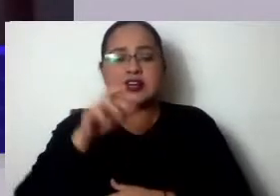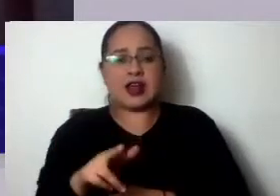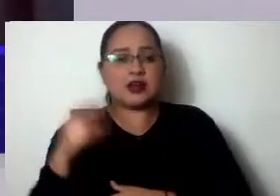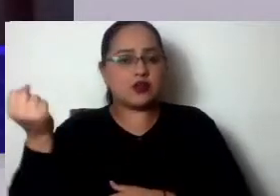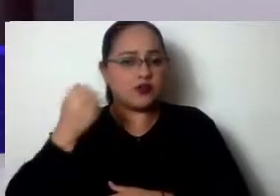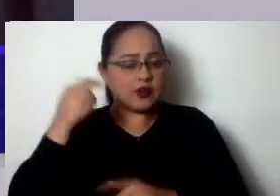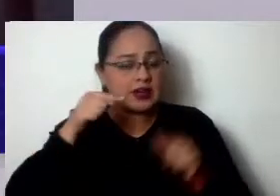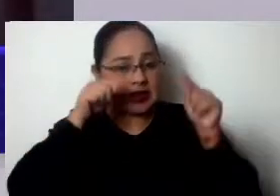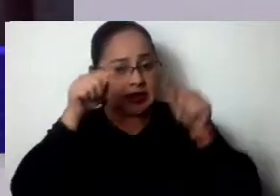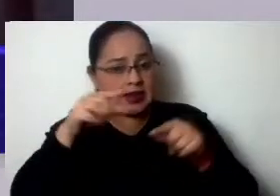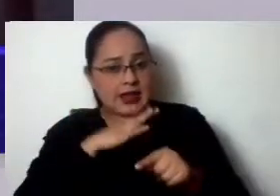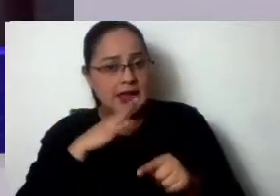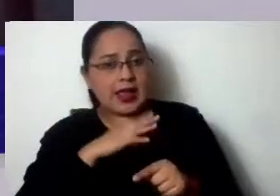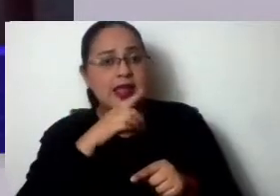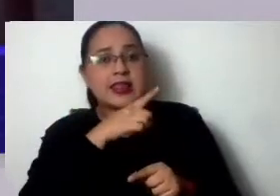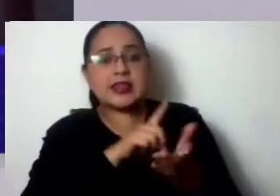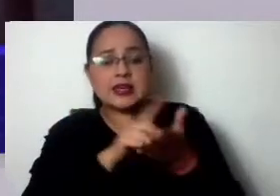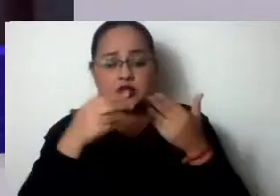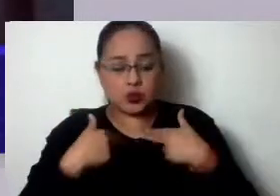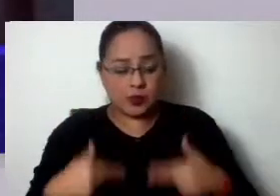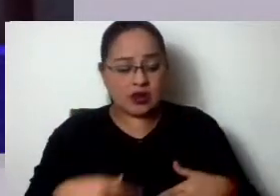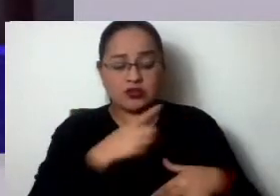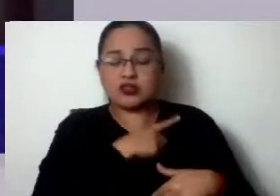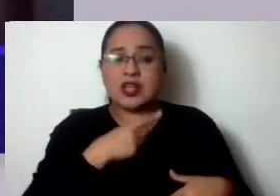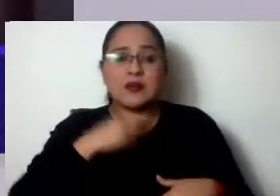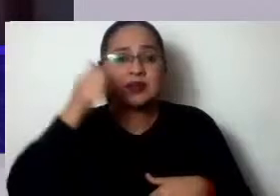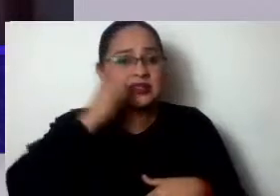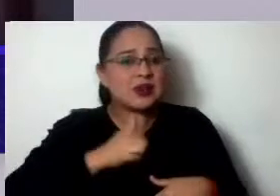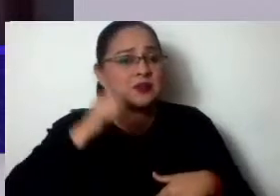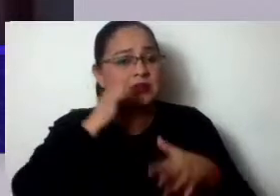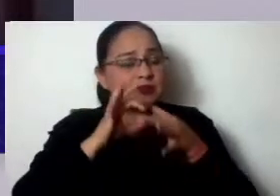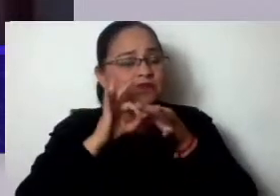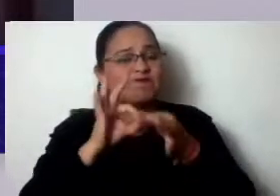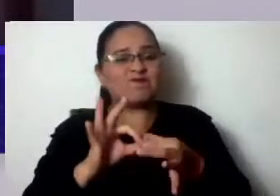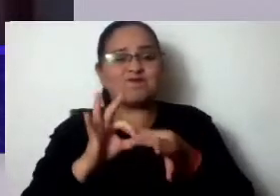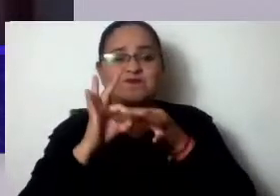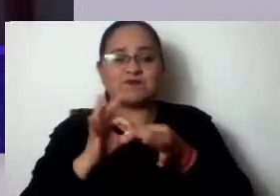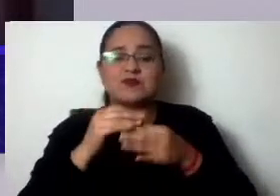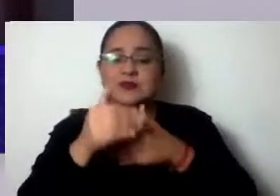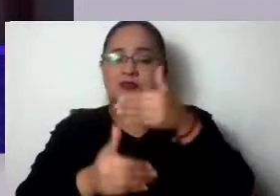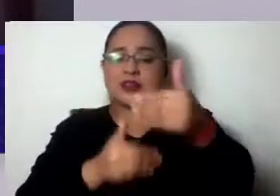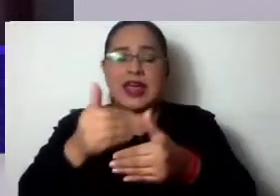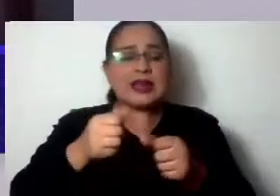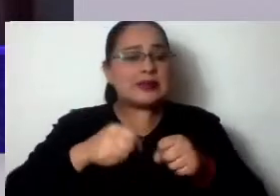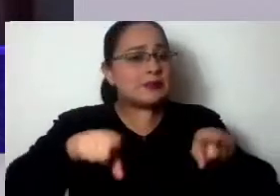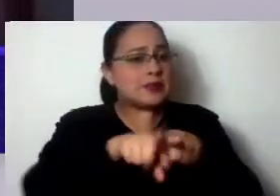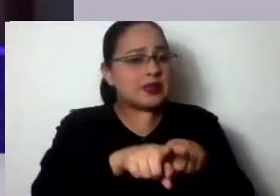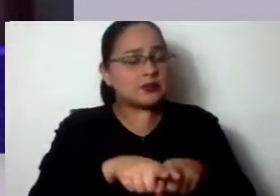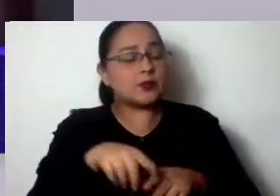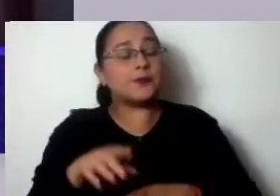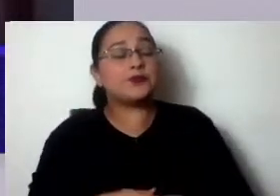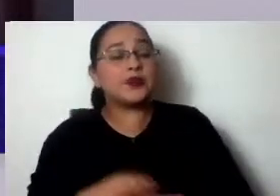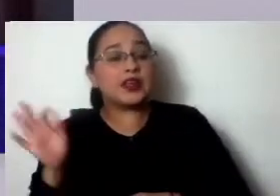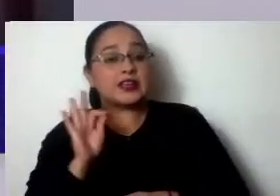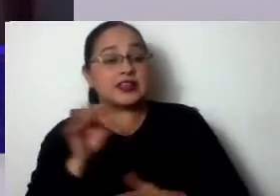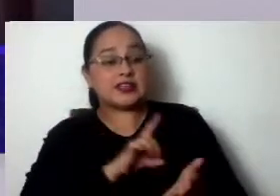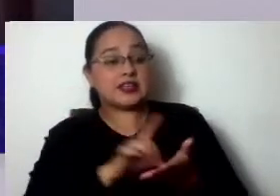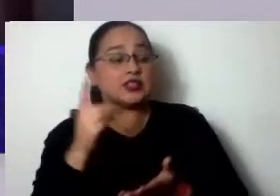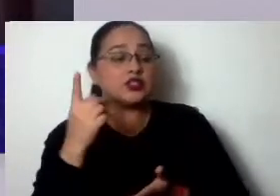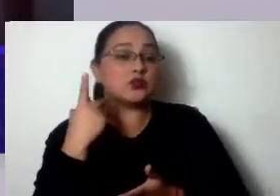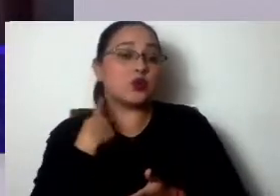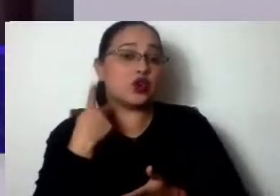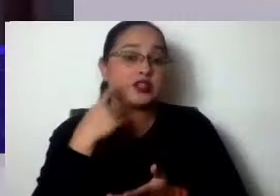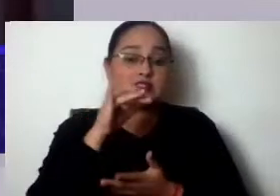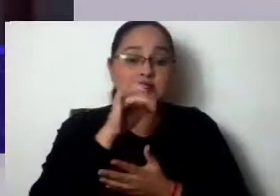e interdependencia de los derechos humanos precisando que la plena realización de los derechos civiles y políticos